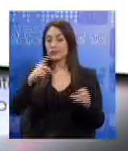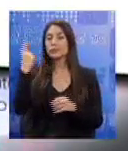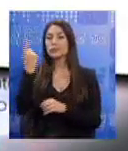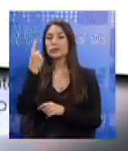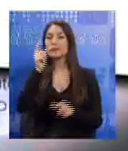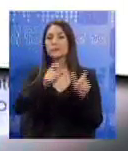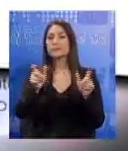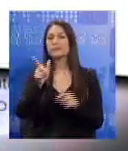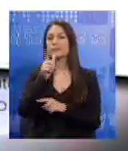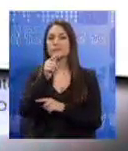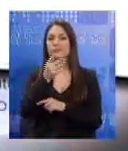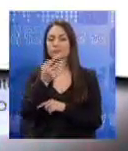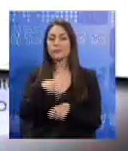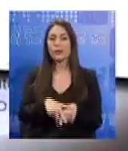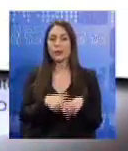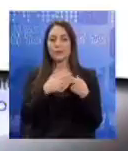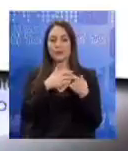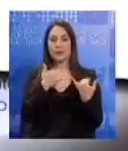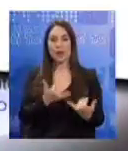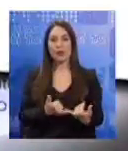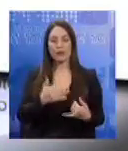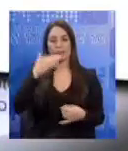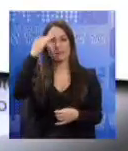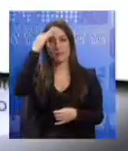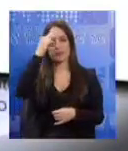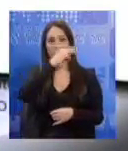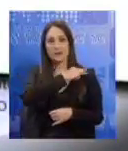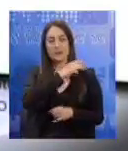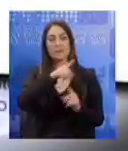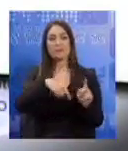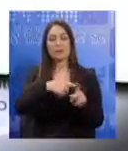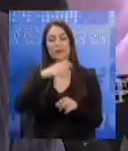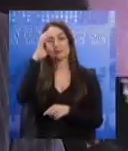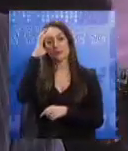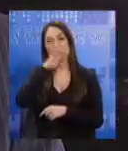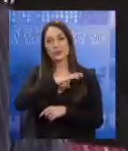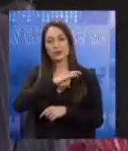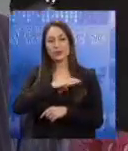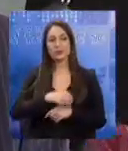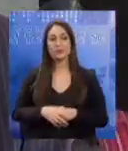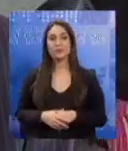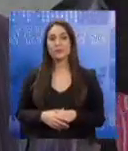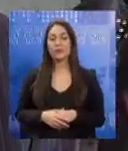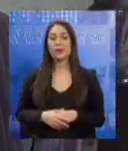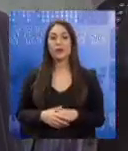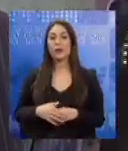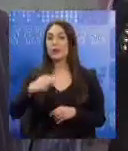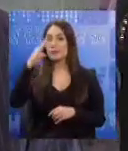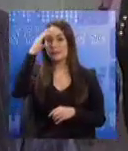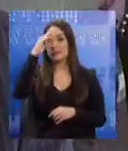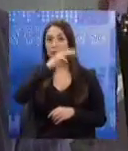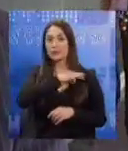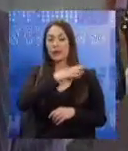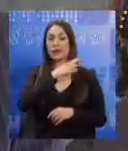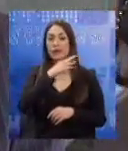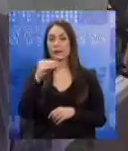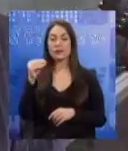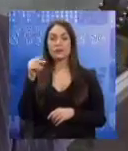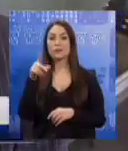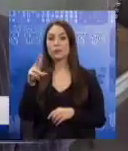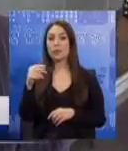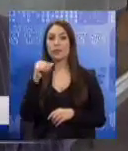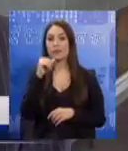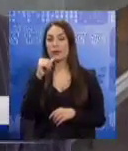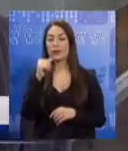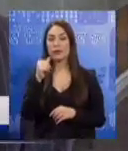solamente para quienes entren a partir de ahora a las Fuerzas Armadas y Policía Nacional. Si los militares en servicio activo y pasivo no demuestran